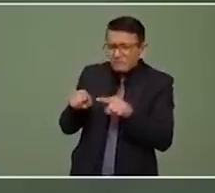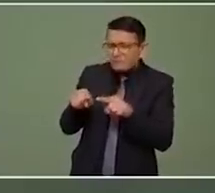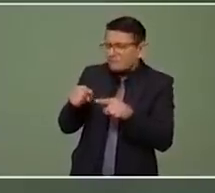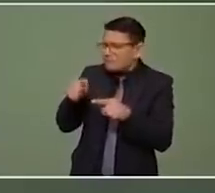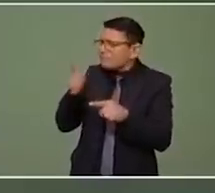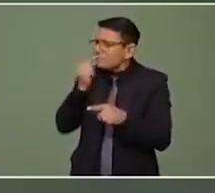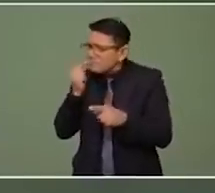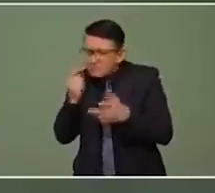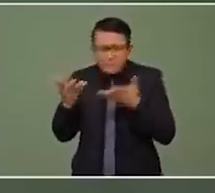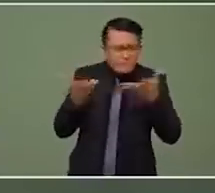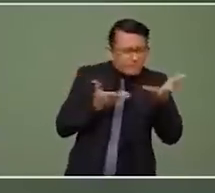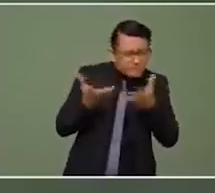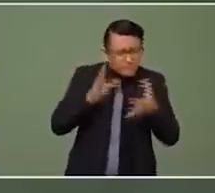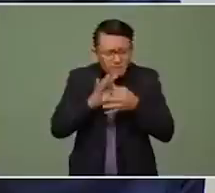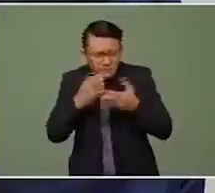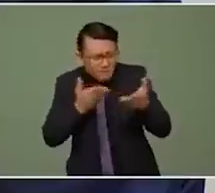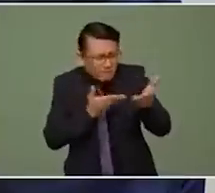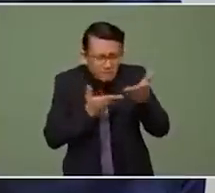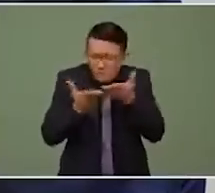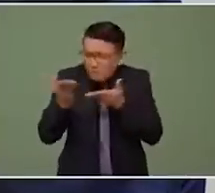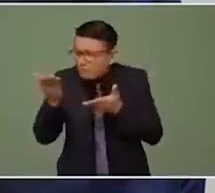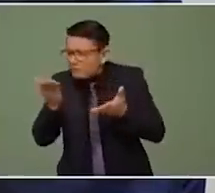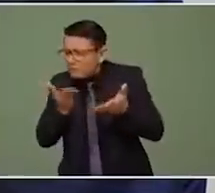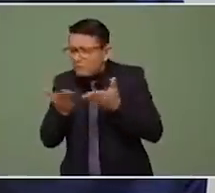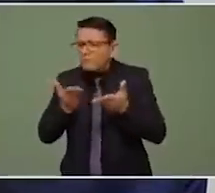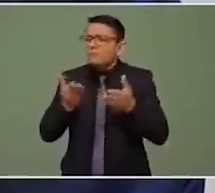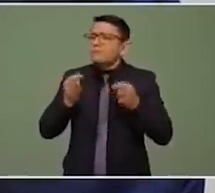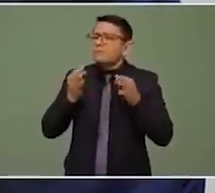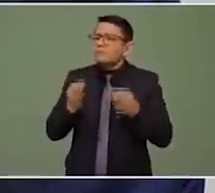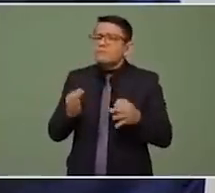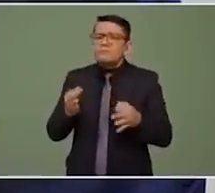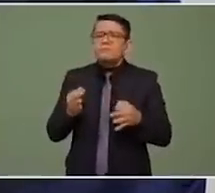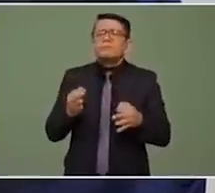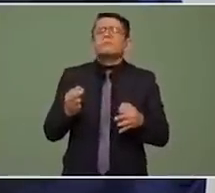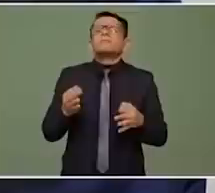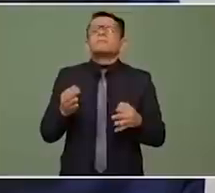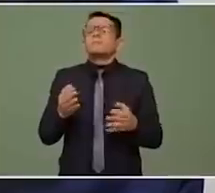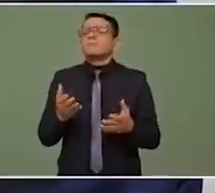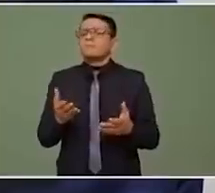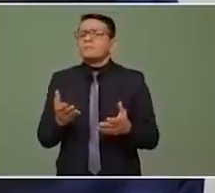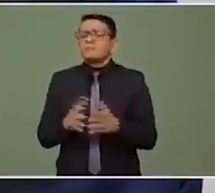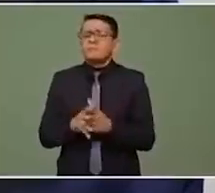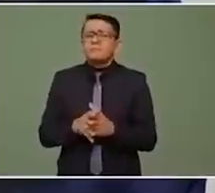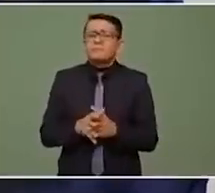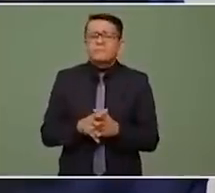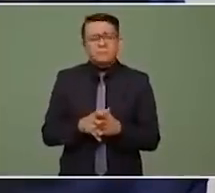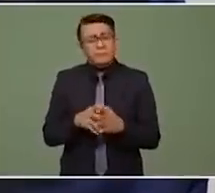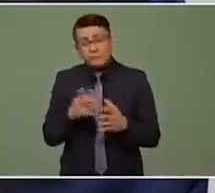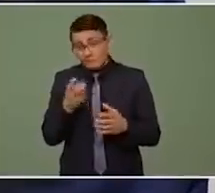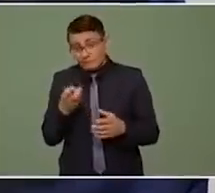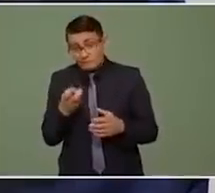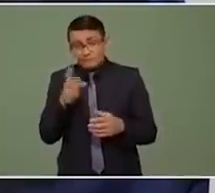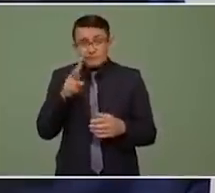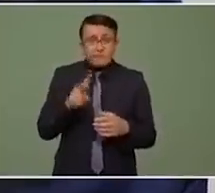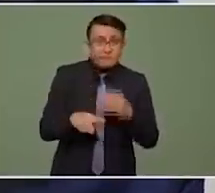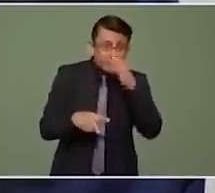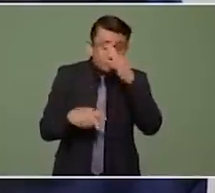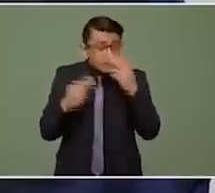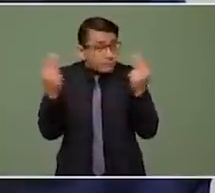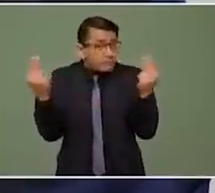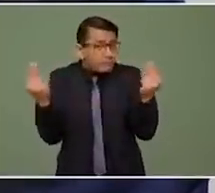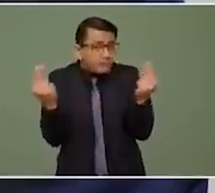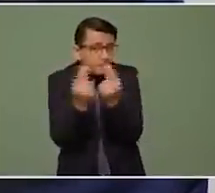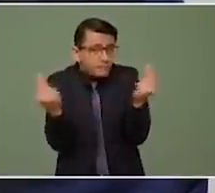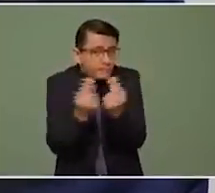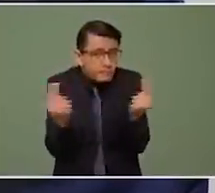por bien aplicadas por bien diseñadas que estén necesitamos